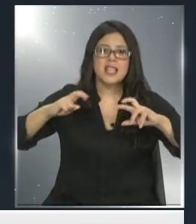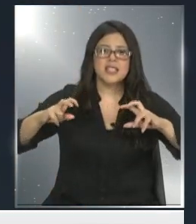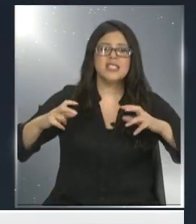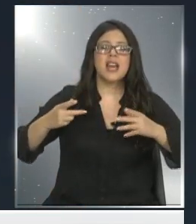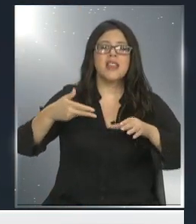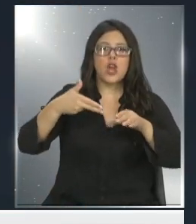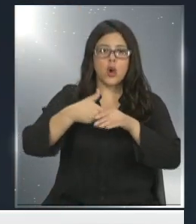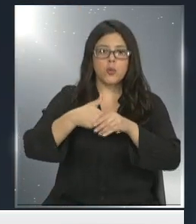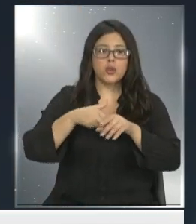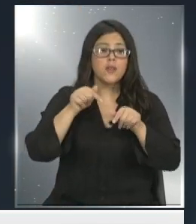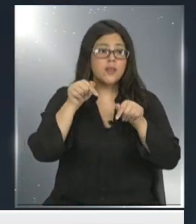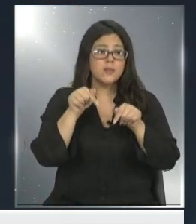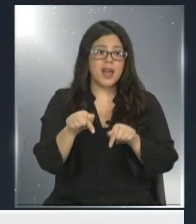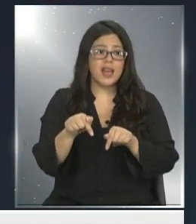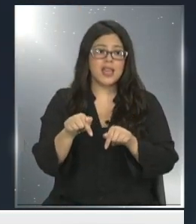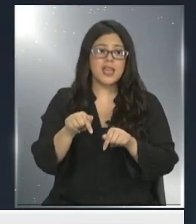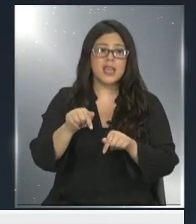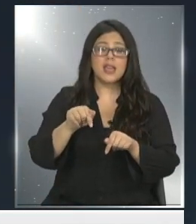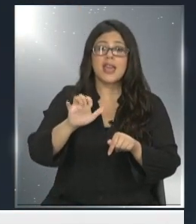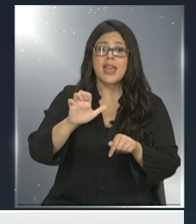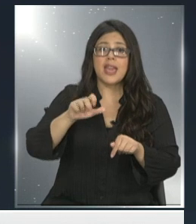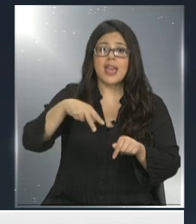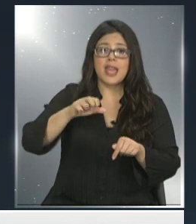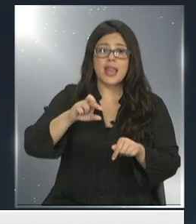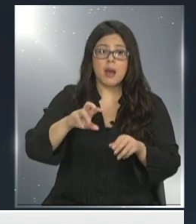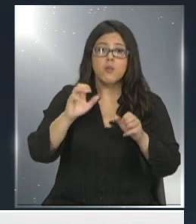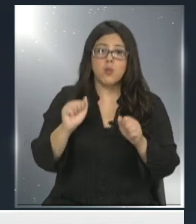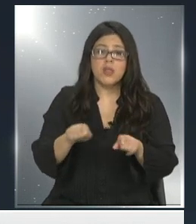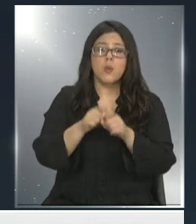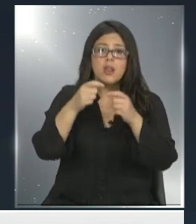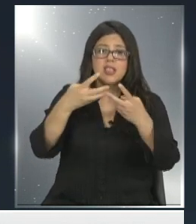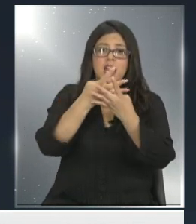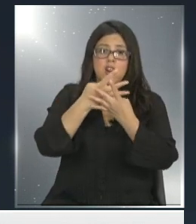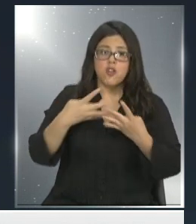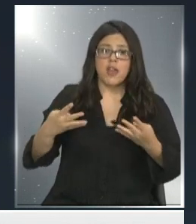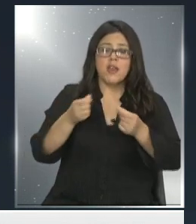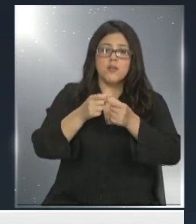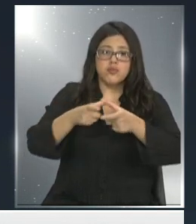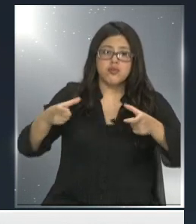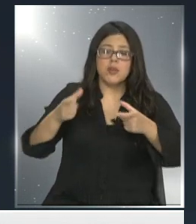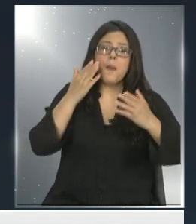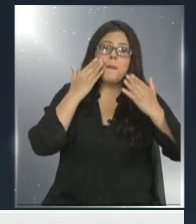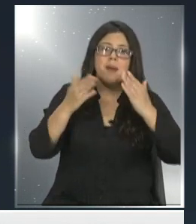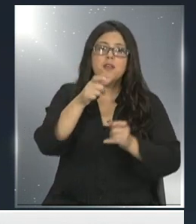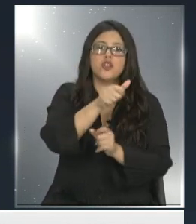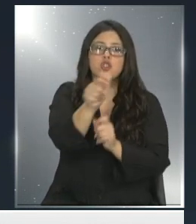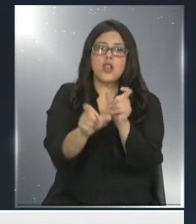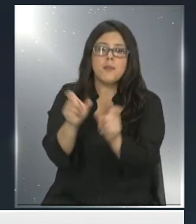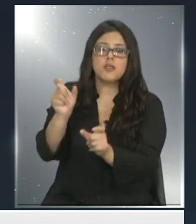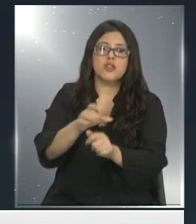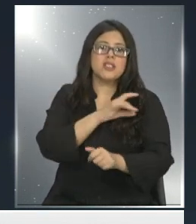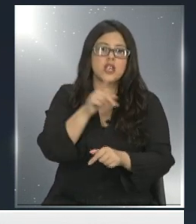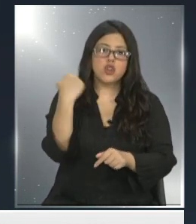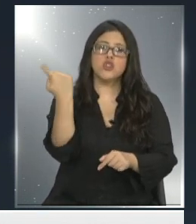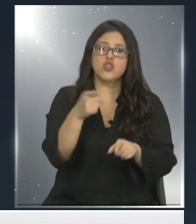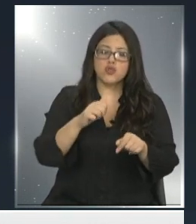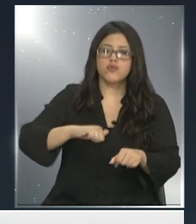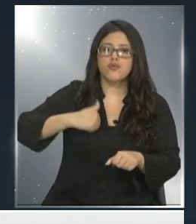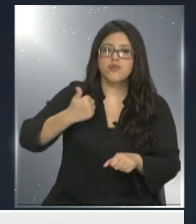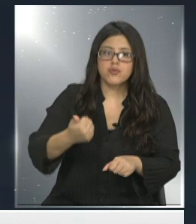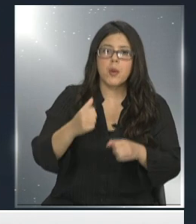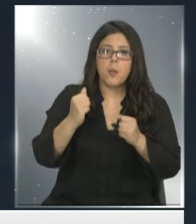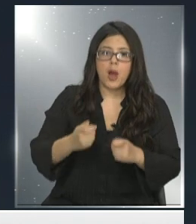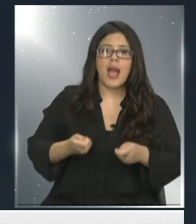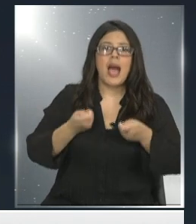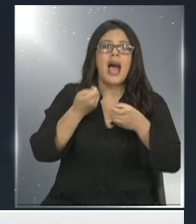Combustibles. Si el Estado estima que ENAP puede ampliar esta red en beneficio de todas las chilenas y chilenos, nosotros estaremos siempre dispuestos a contribuir